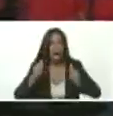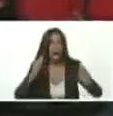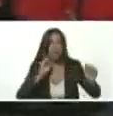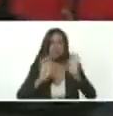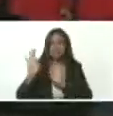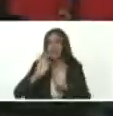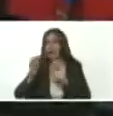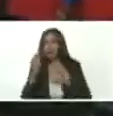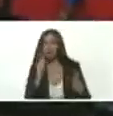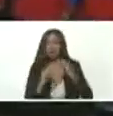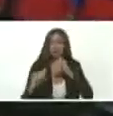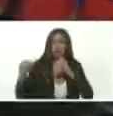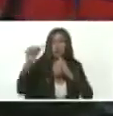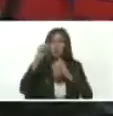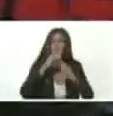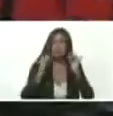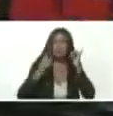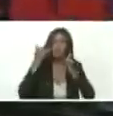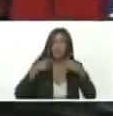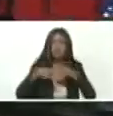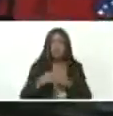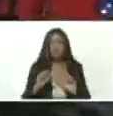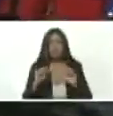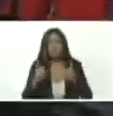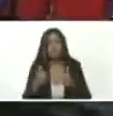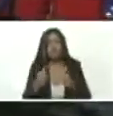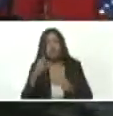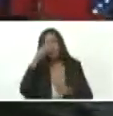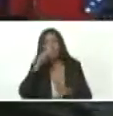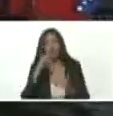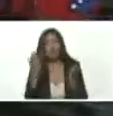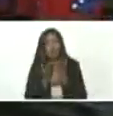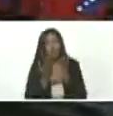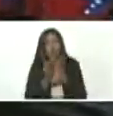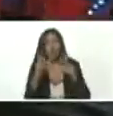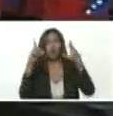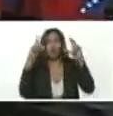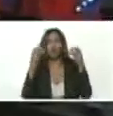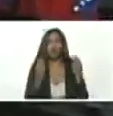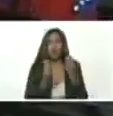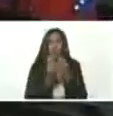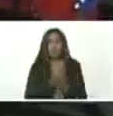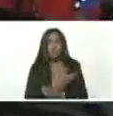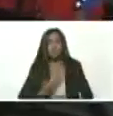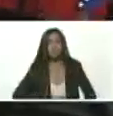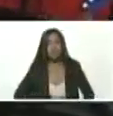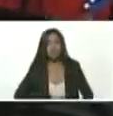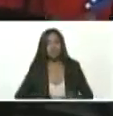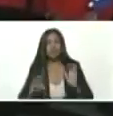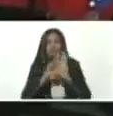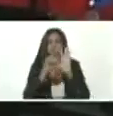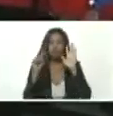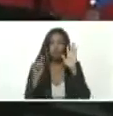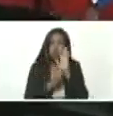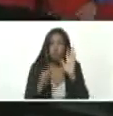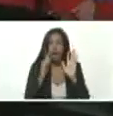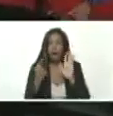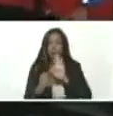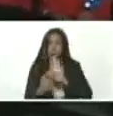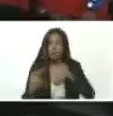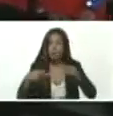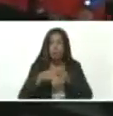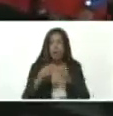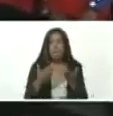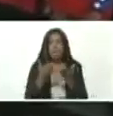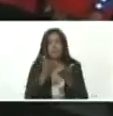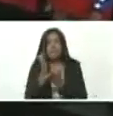todo lo alto y celebran así este inicio del año escolar. Una foto con el presidente constitucional Nicolás Maduro. Y es que en